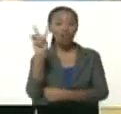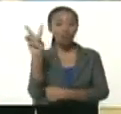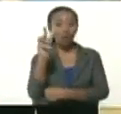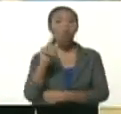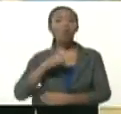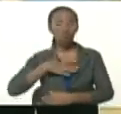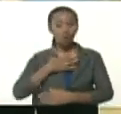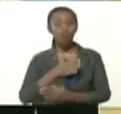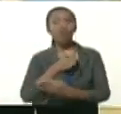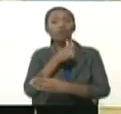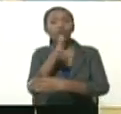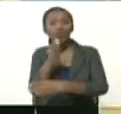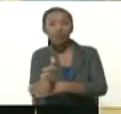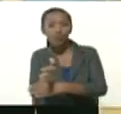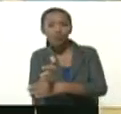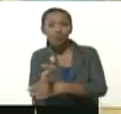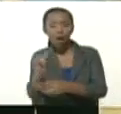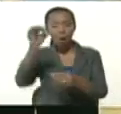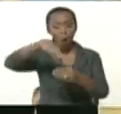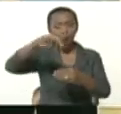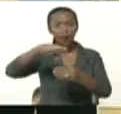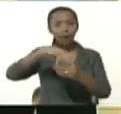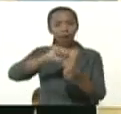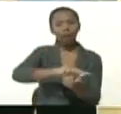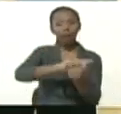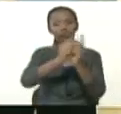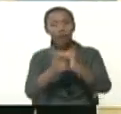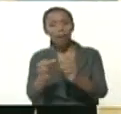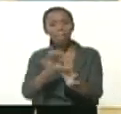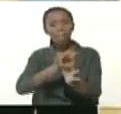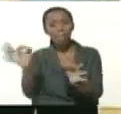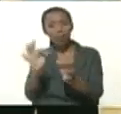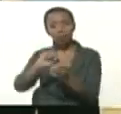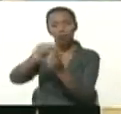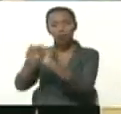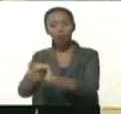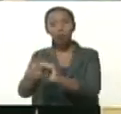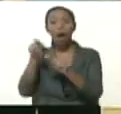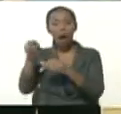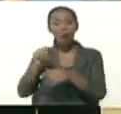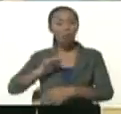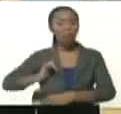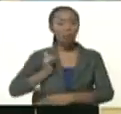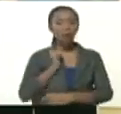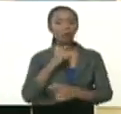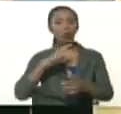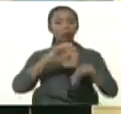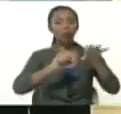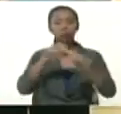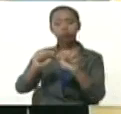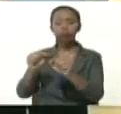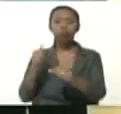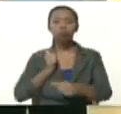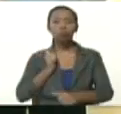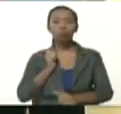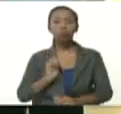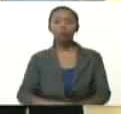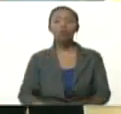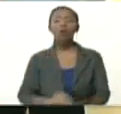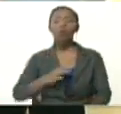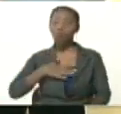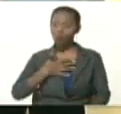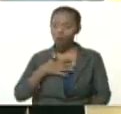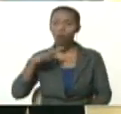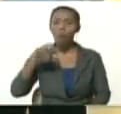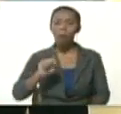ir ahorrista en petro a convertirlo en petro convertible y de ahí sale a comprar lo que vaya a comprar. Lo puede comprar